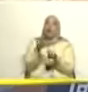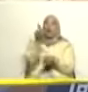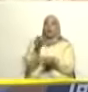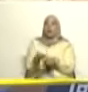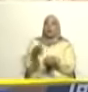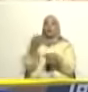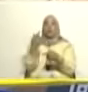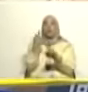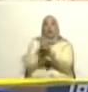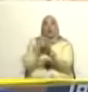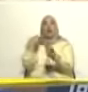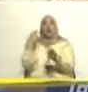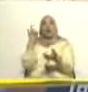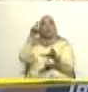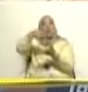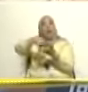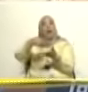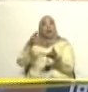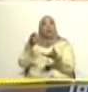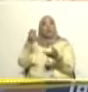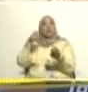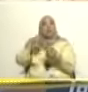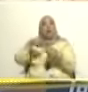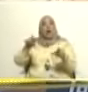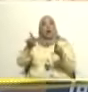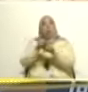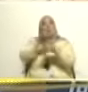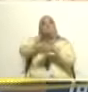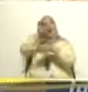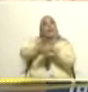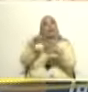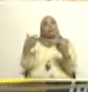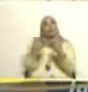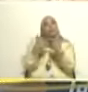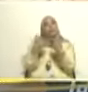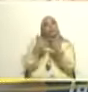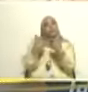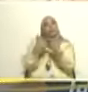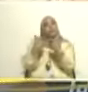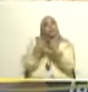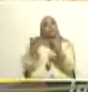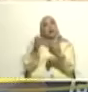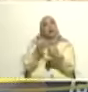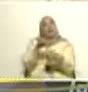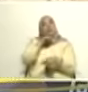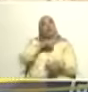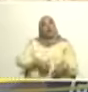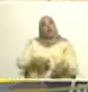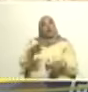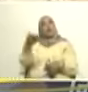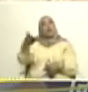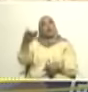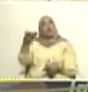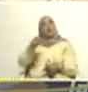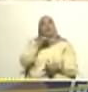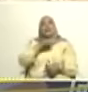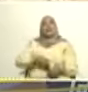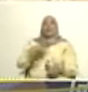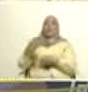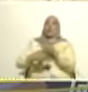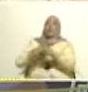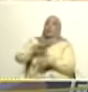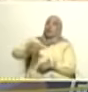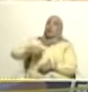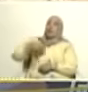Ayacucho, Carabobo, Bomboná, Pichincha, la referencia sublime del sueño